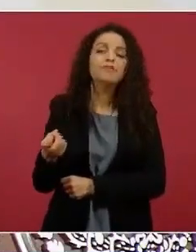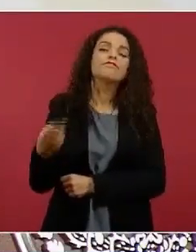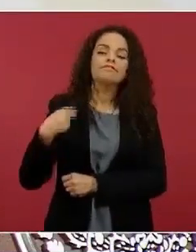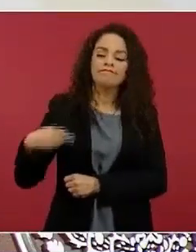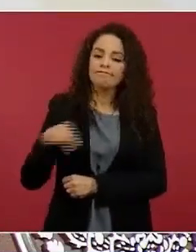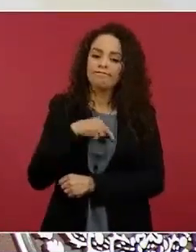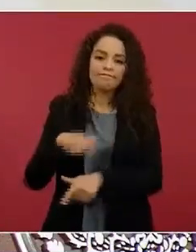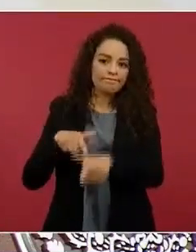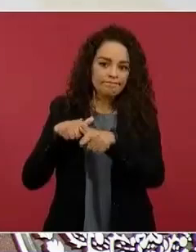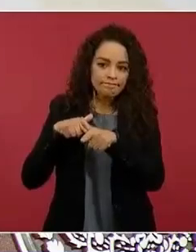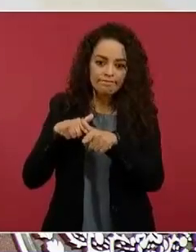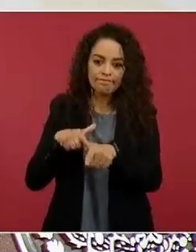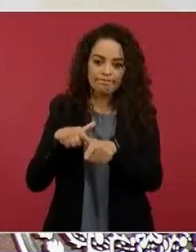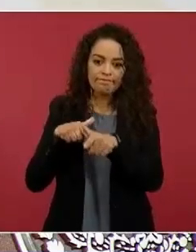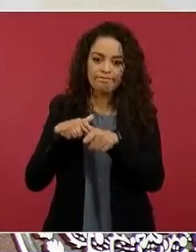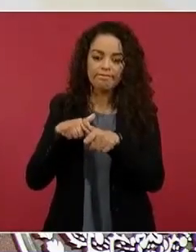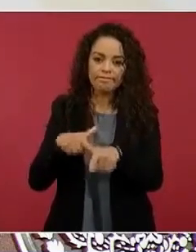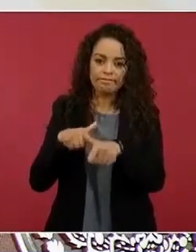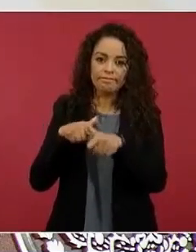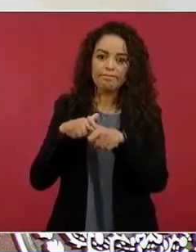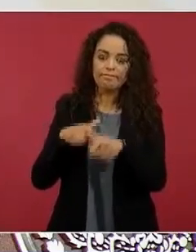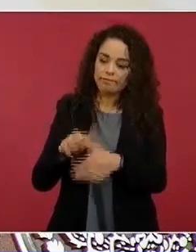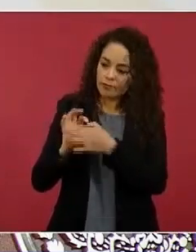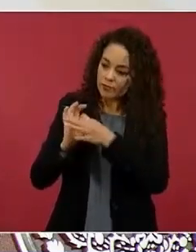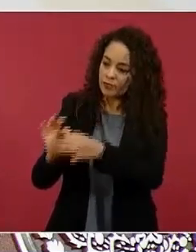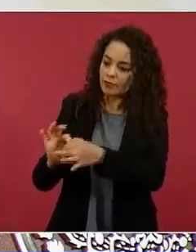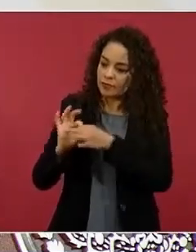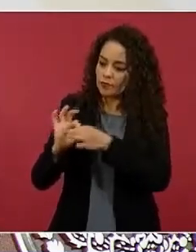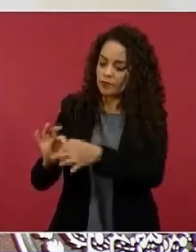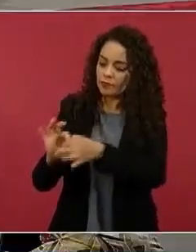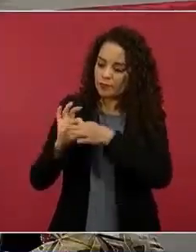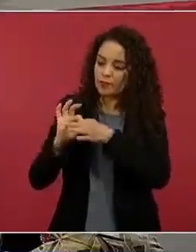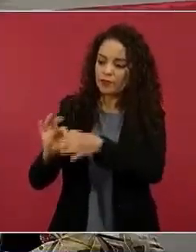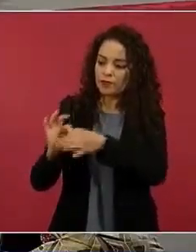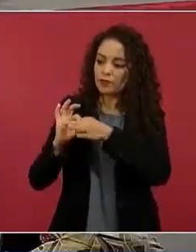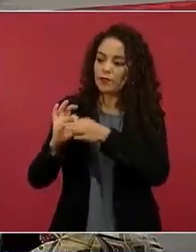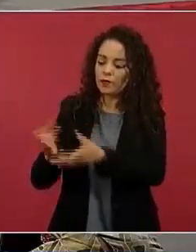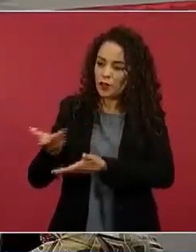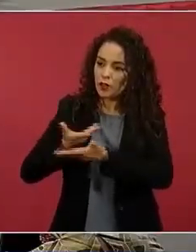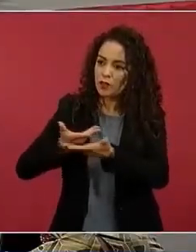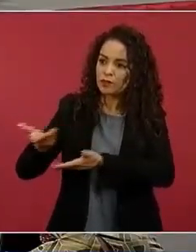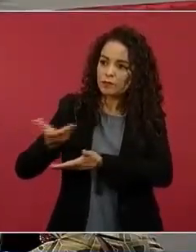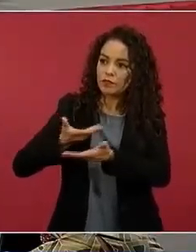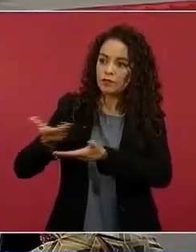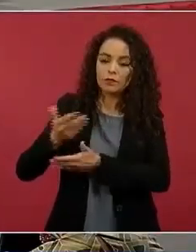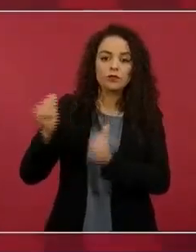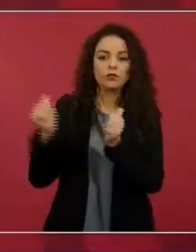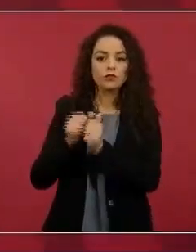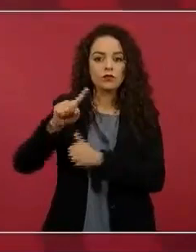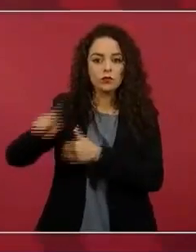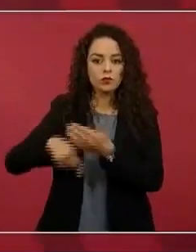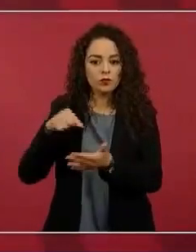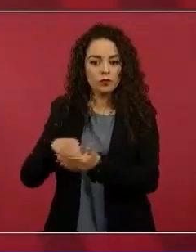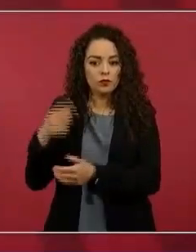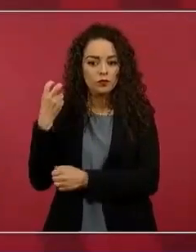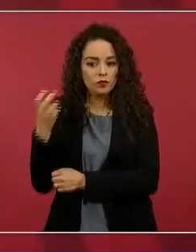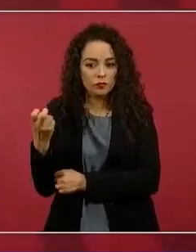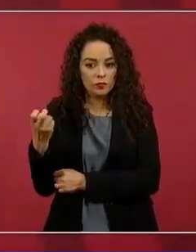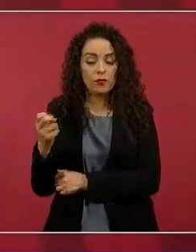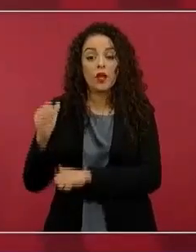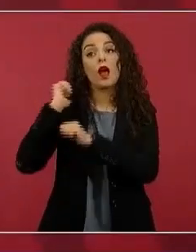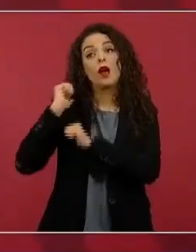coordinación con las mesas estatales y las autoridades de la zona. Autoridades estatales y